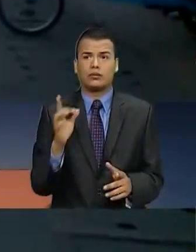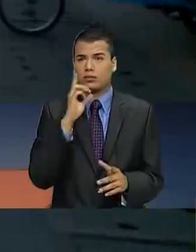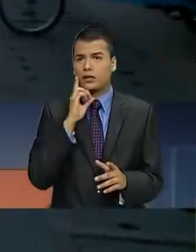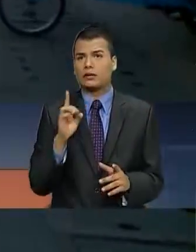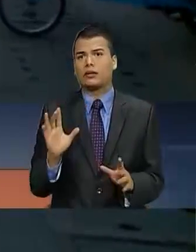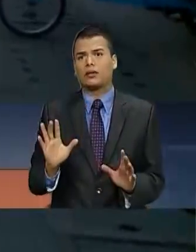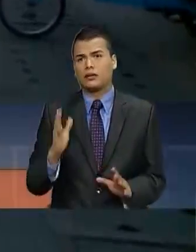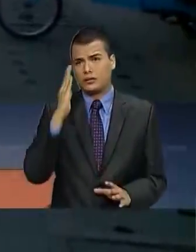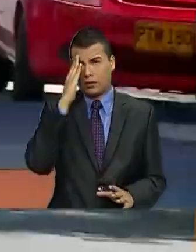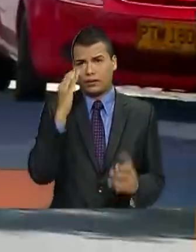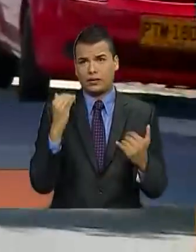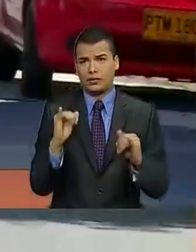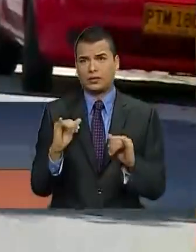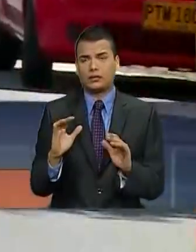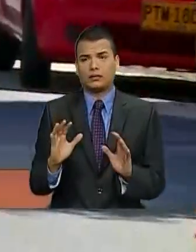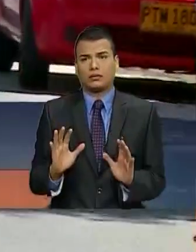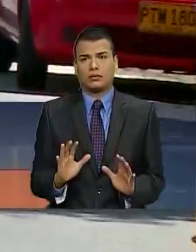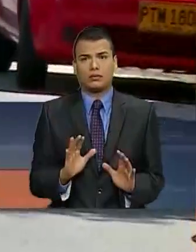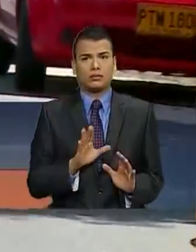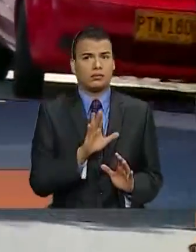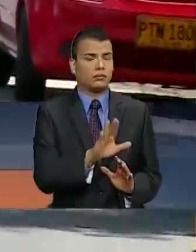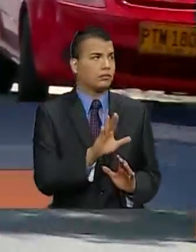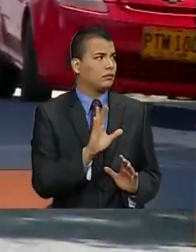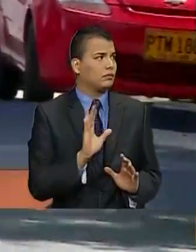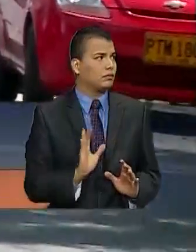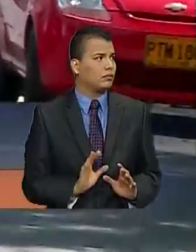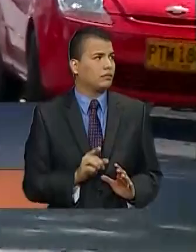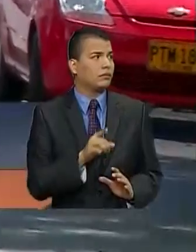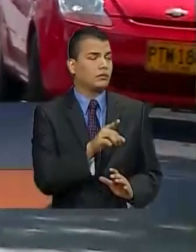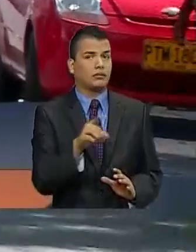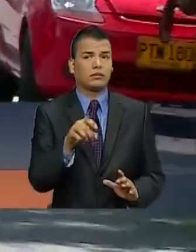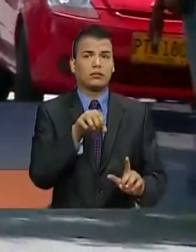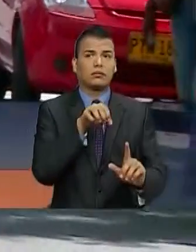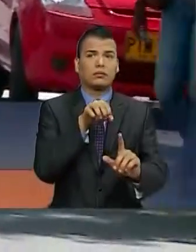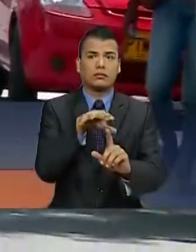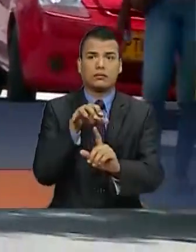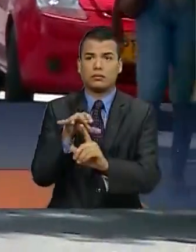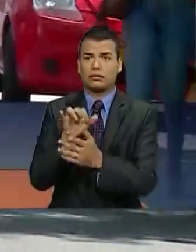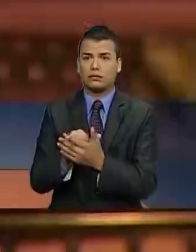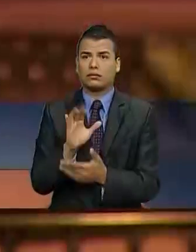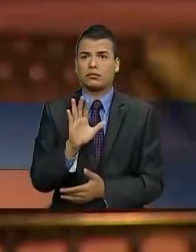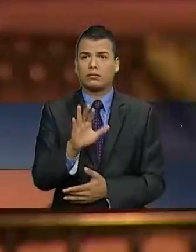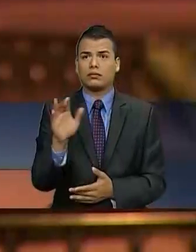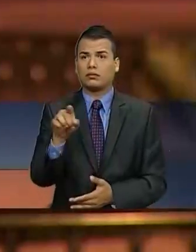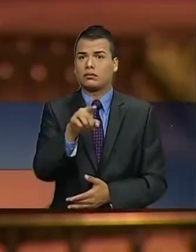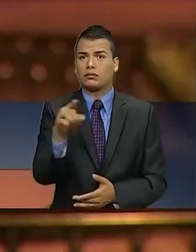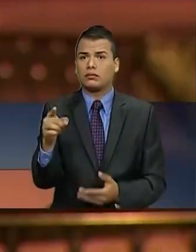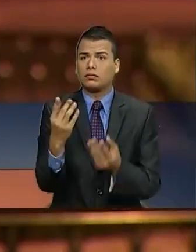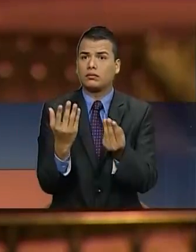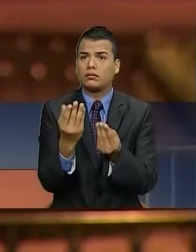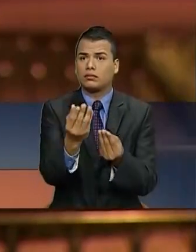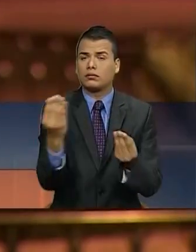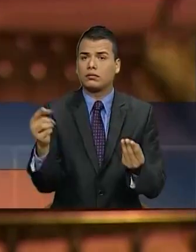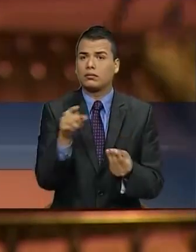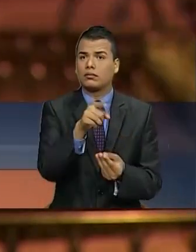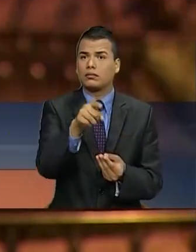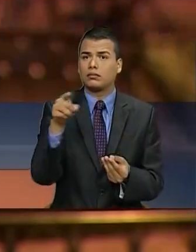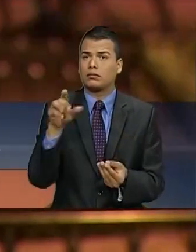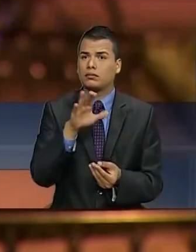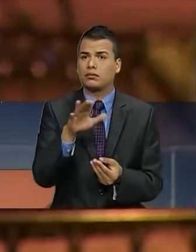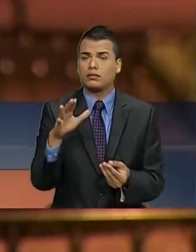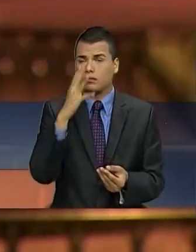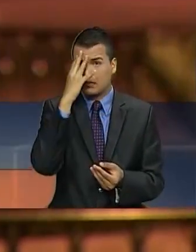Hay que reconocer que en este año se han dado unos golpes certeros, sobre todo a los cabecillas de esas bandas, esos